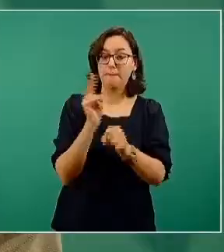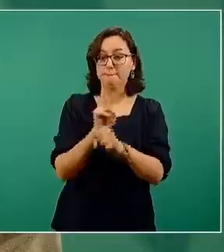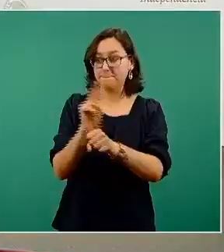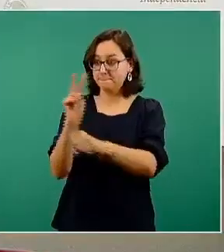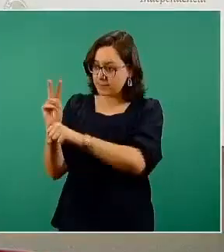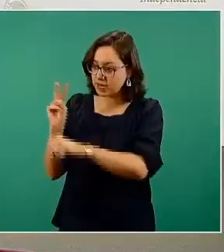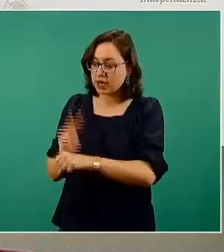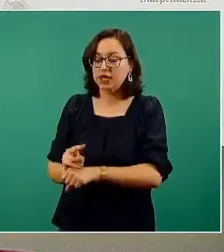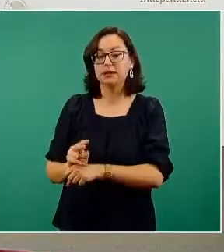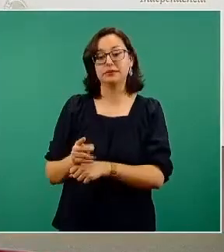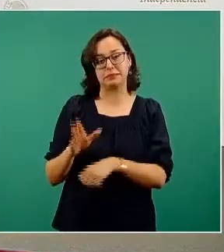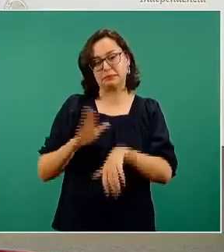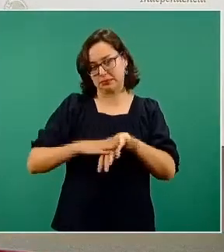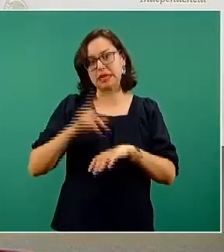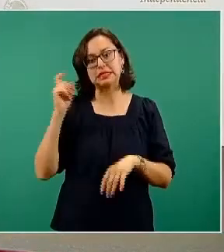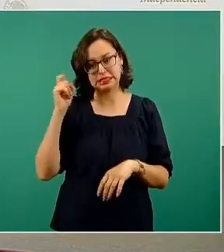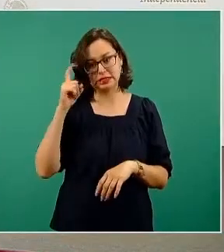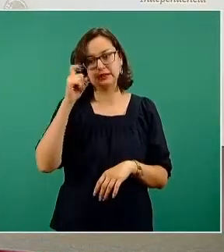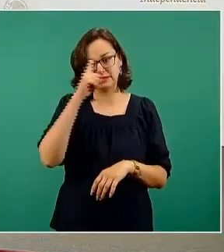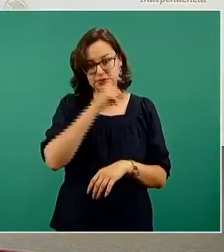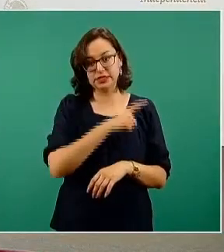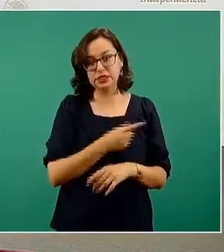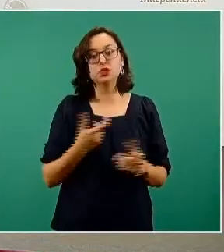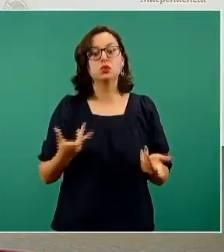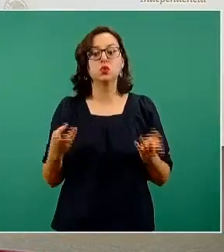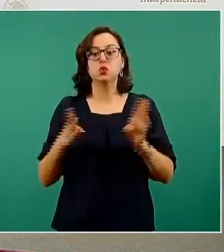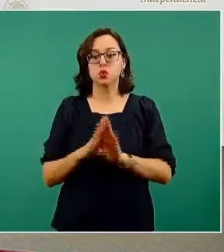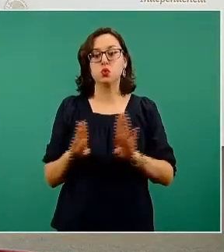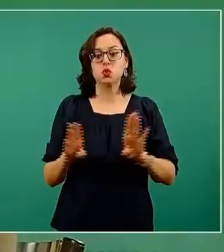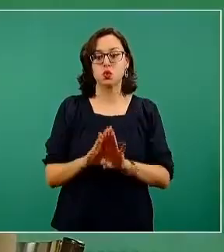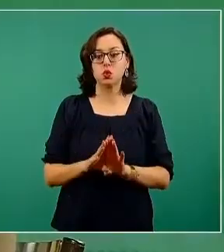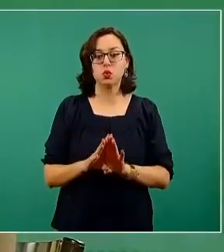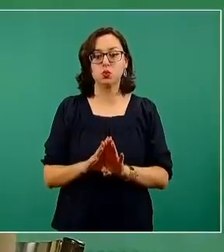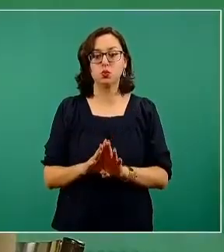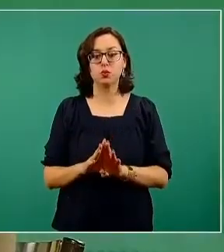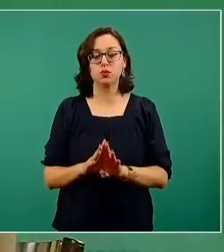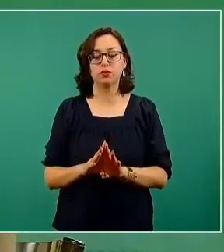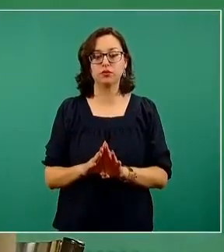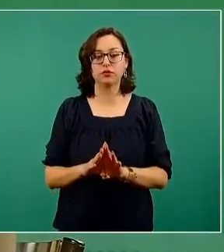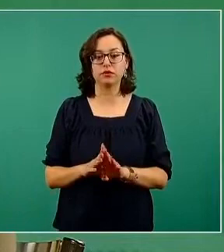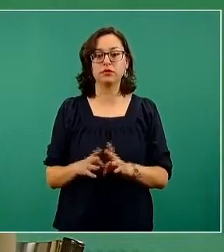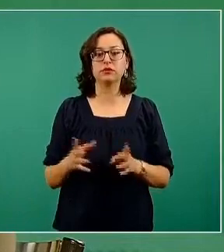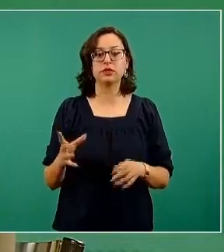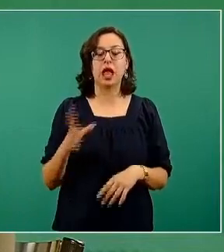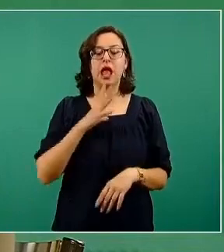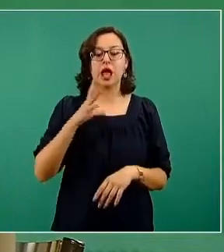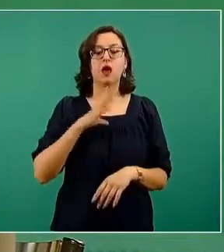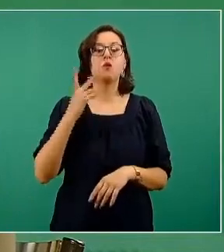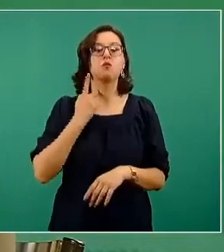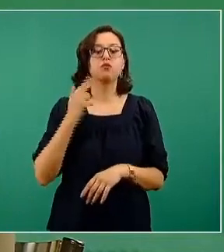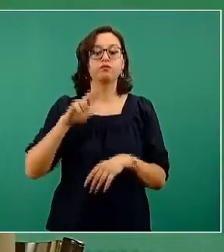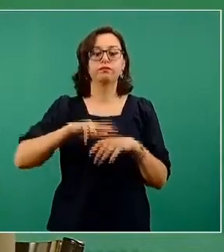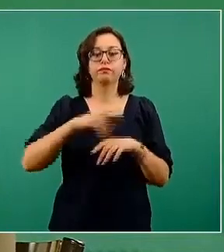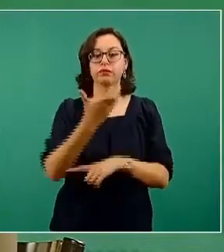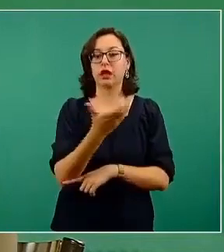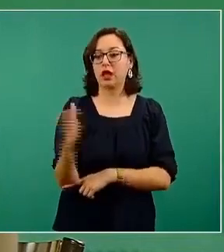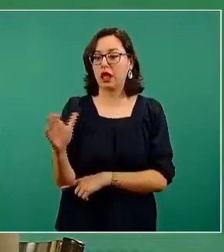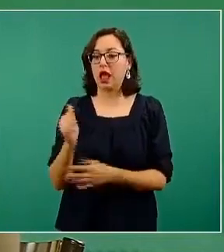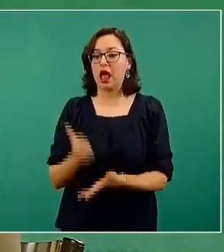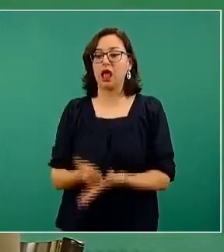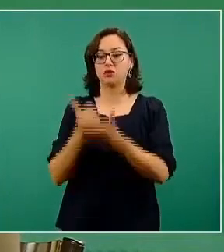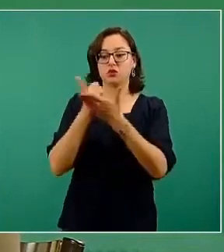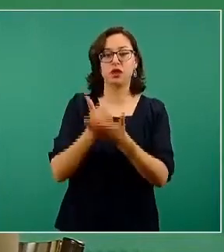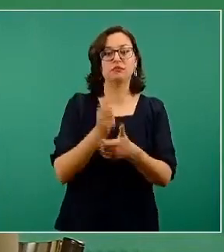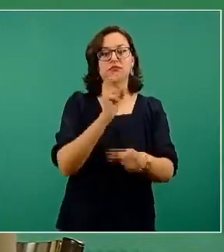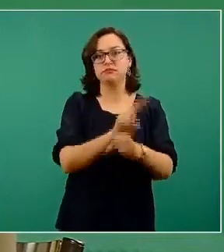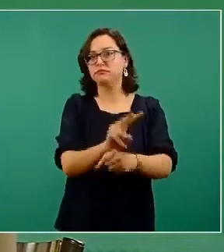complicado. Nos hemos ayudado mucho con un apoyo de la Procuraduría Agraria, donde también nos ha ayudado mucho a identificar